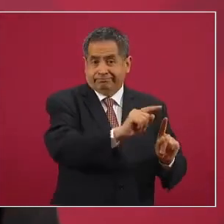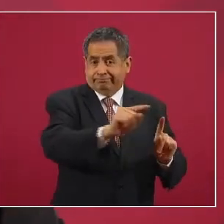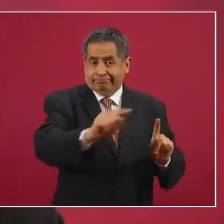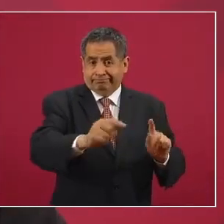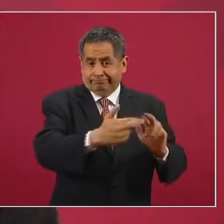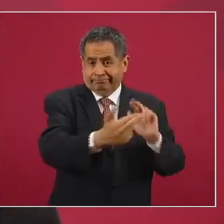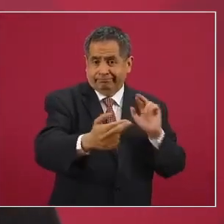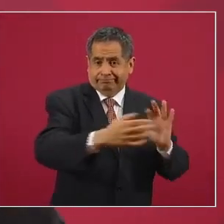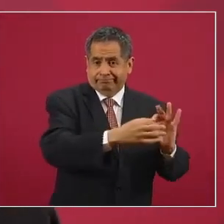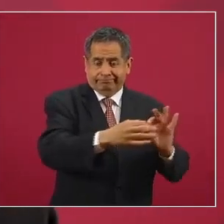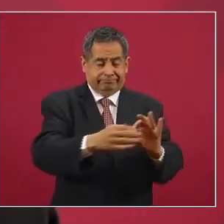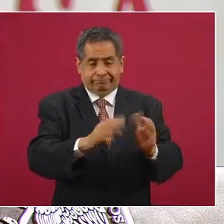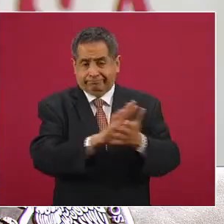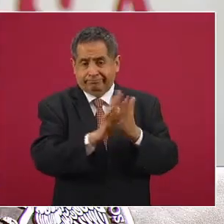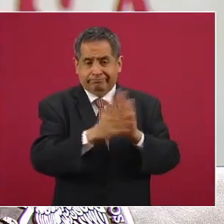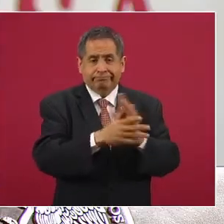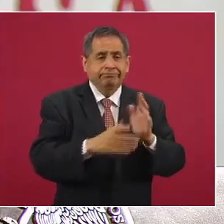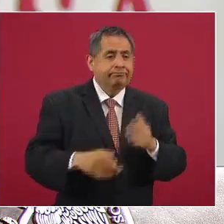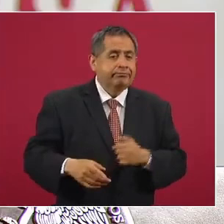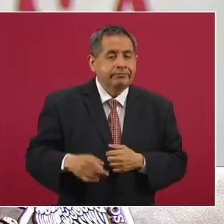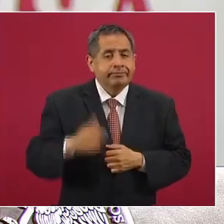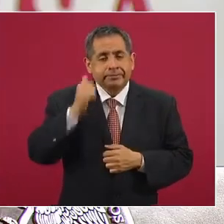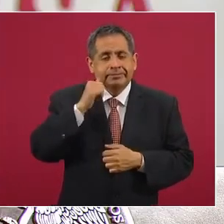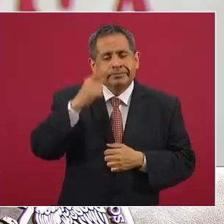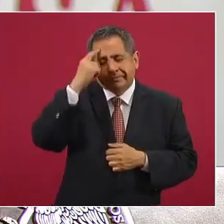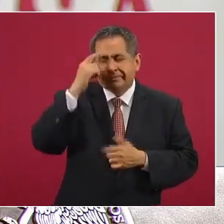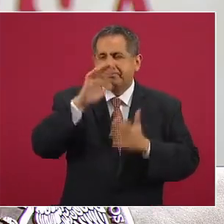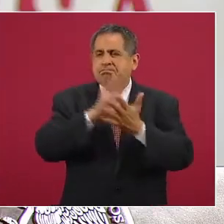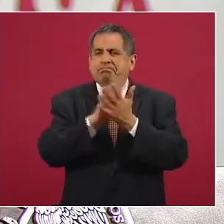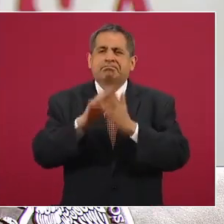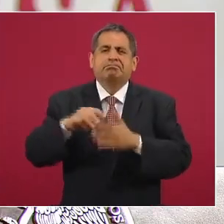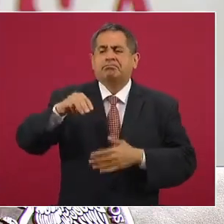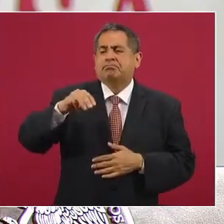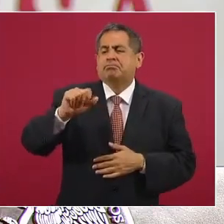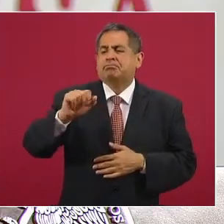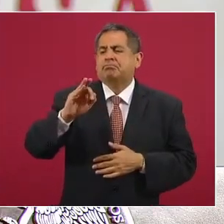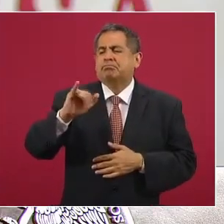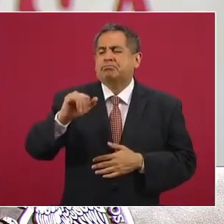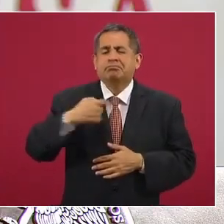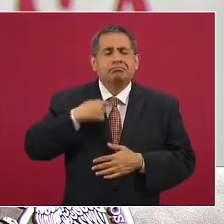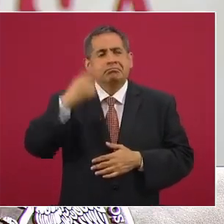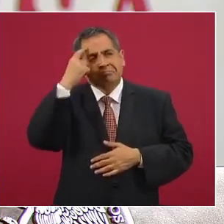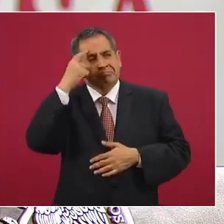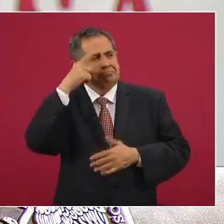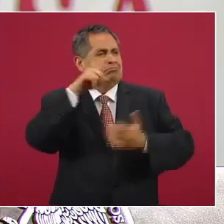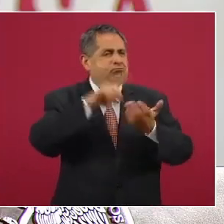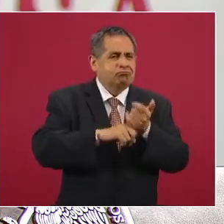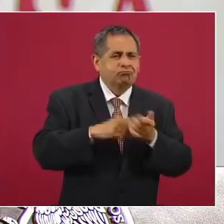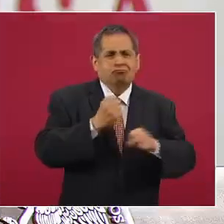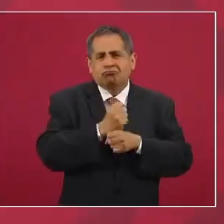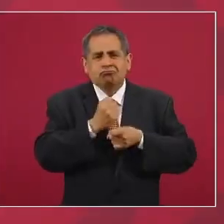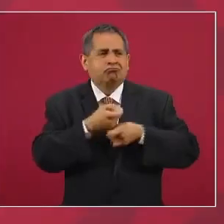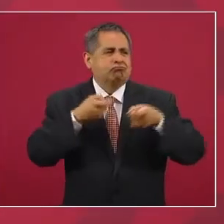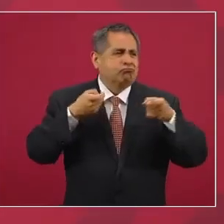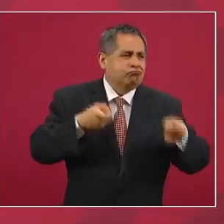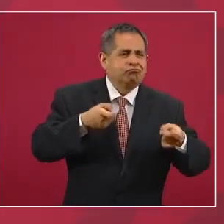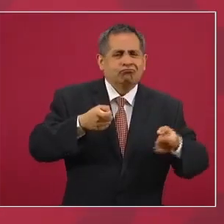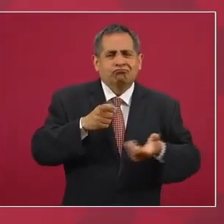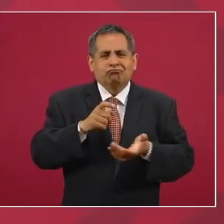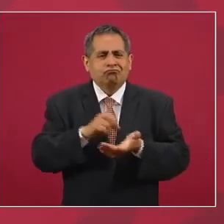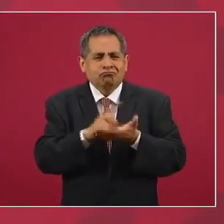O sea, siempre se habla de mafia y se piensa que son los de las organizaciones